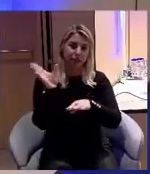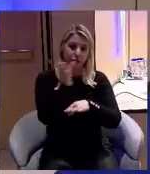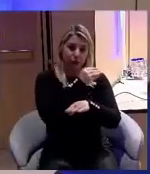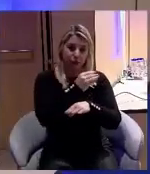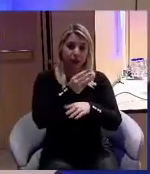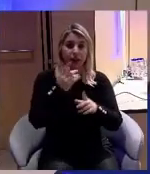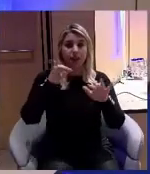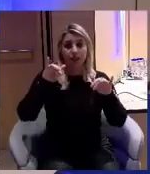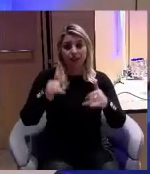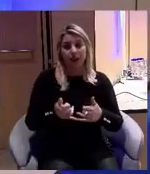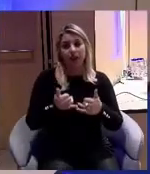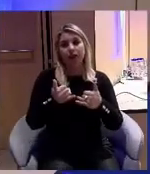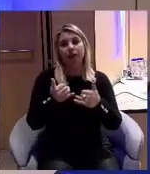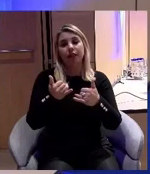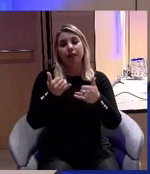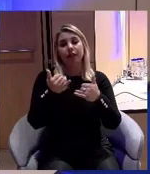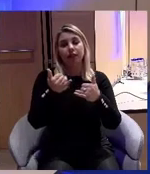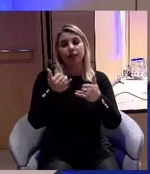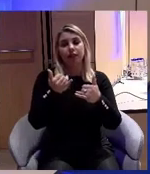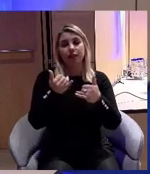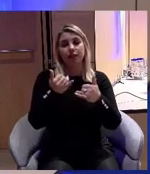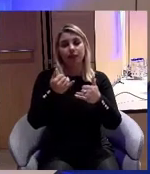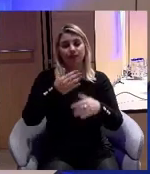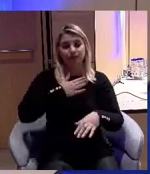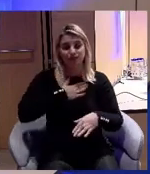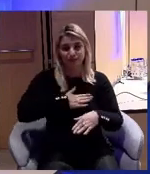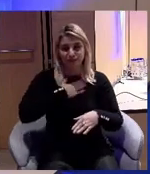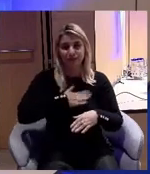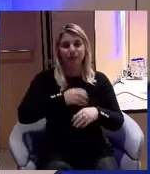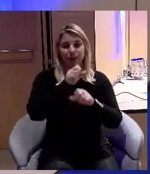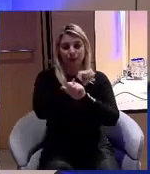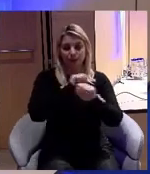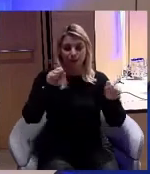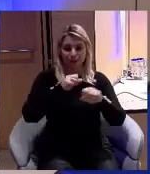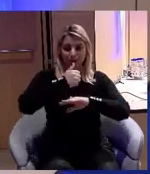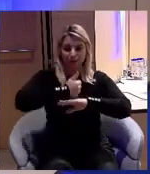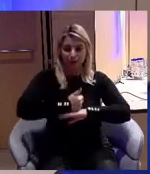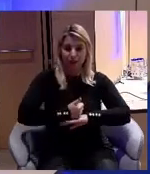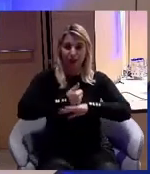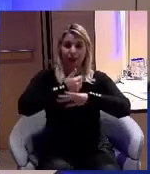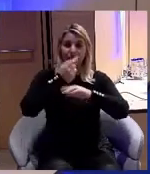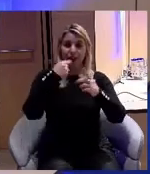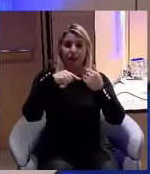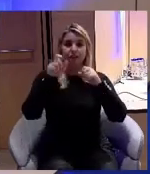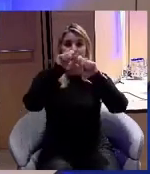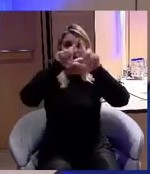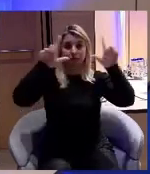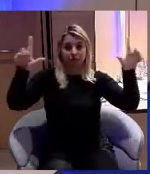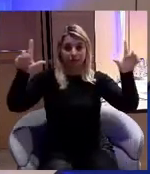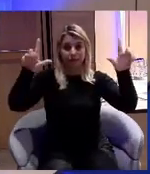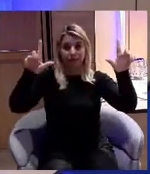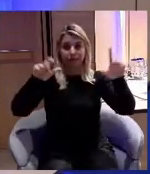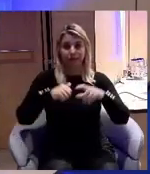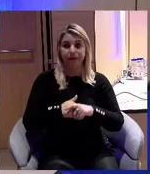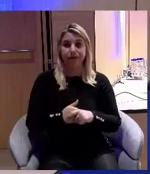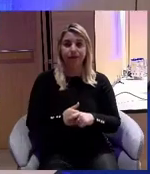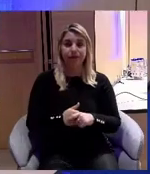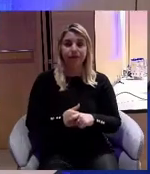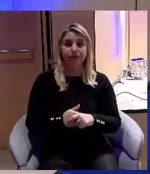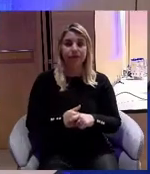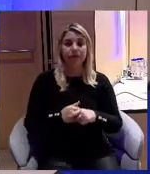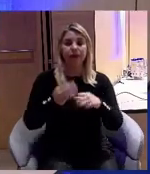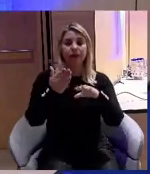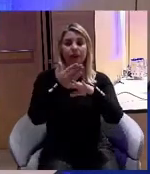des ya un gusto enorme estar con ustedes les pido la presentación en pantalla eh Antes que